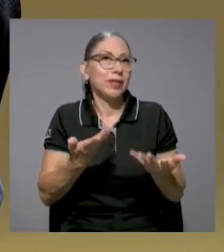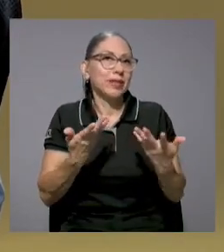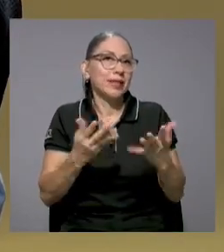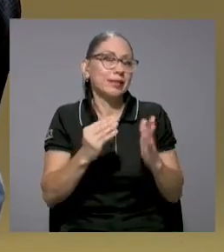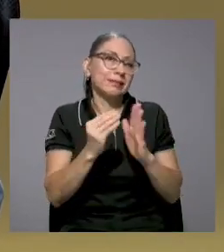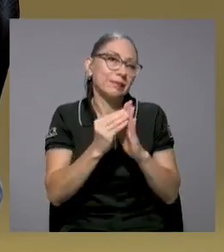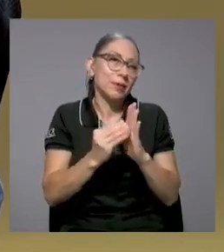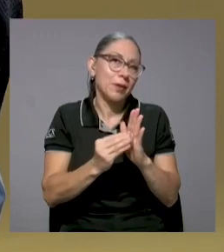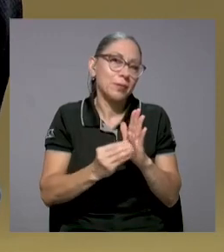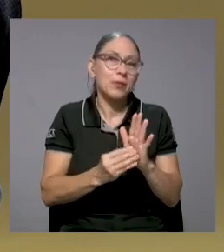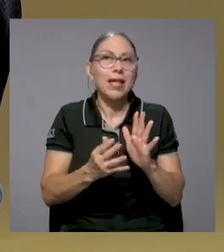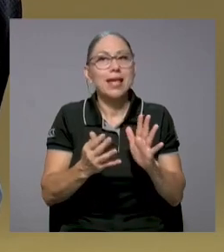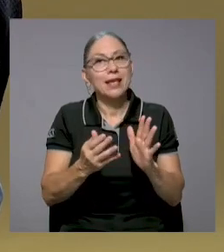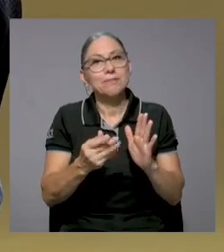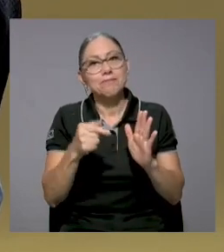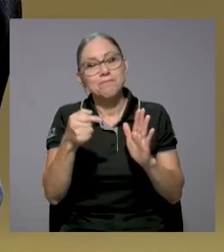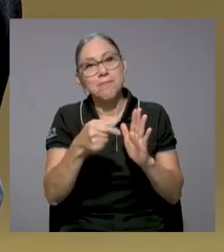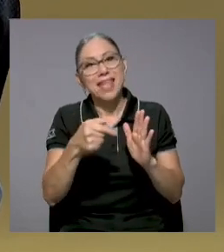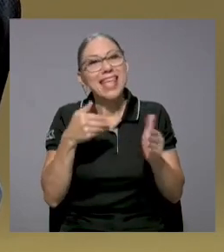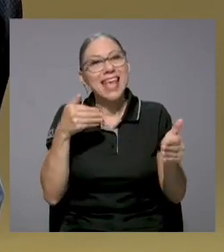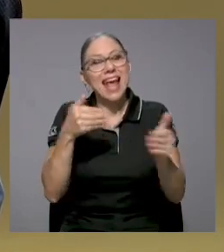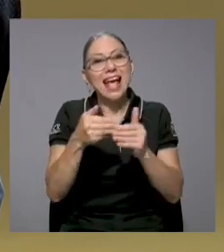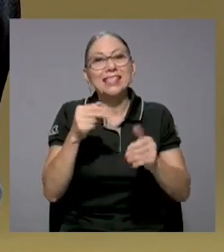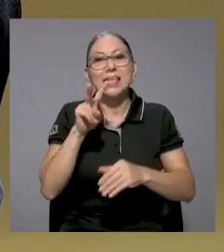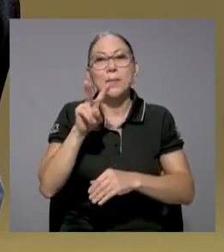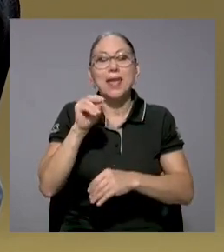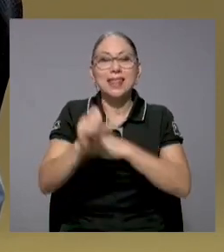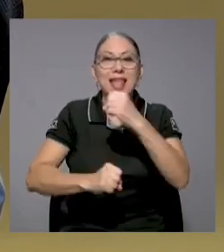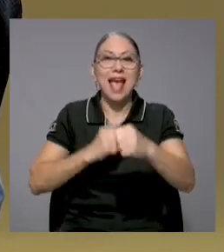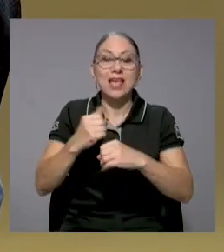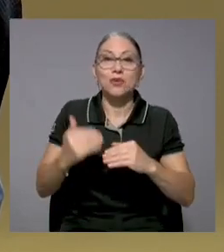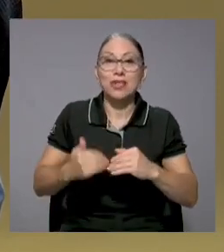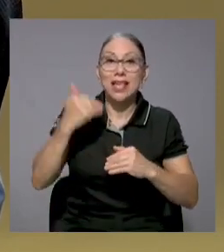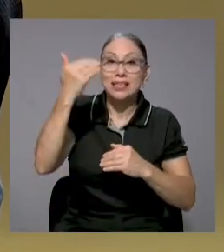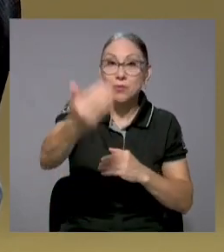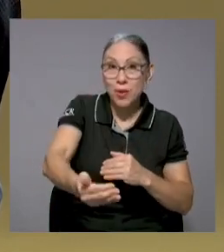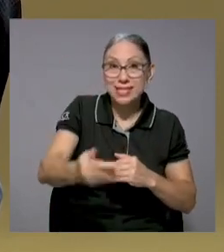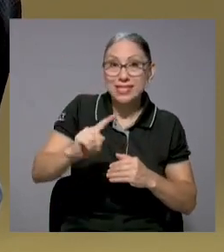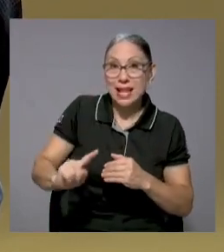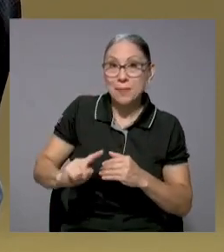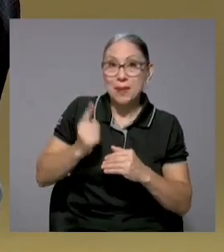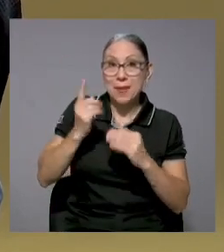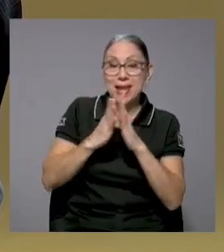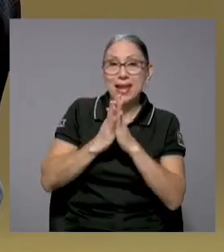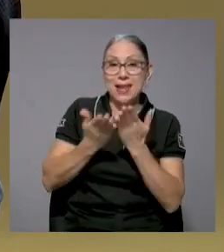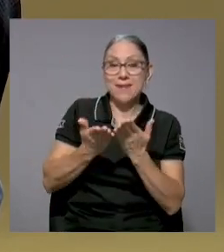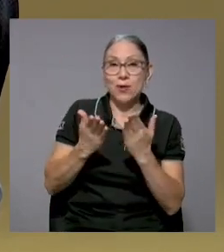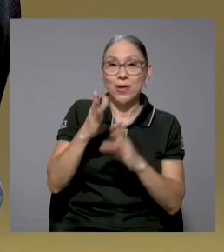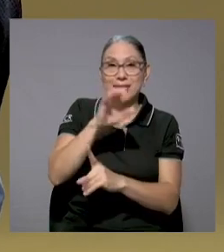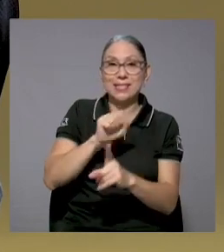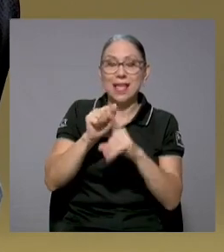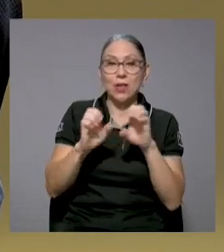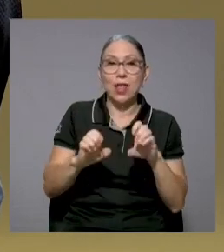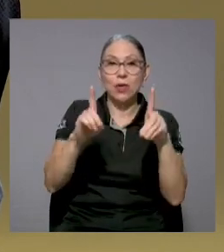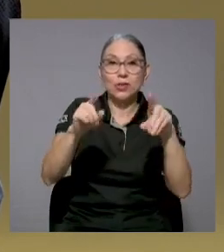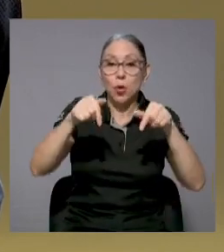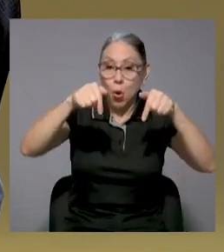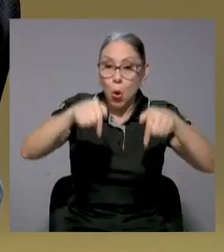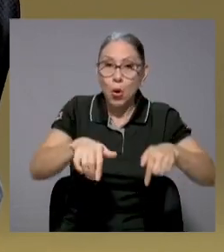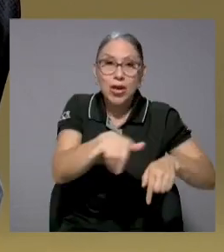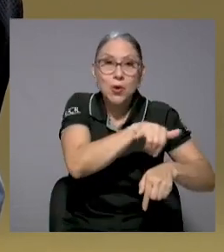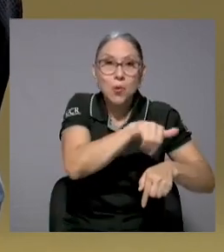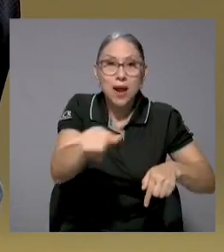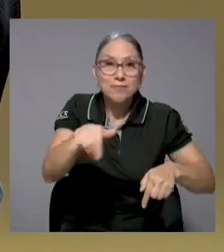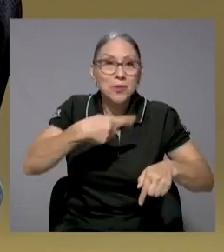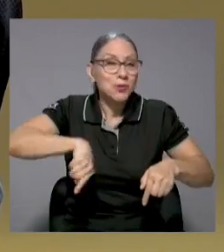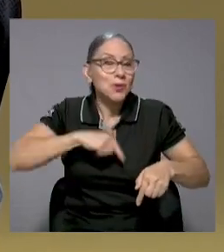correctamente, coloquial, que casi 20 años después de haber publicado el primer estado de la educación, hoy seguimos igual que hace 20 años sin saber nada